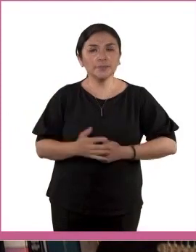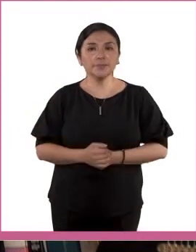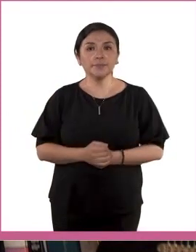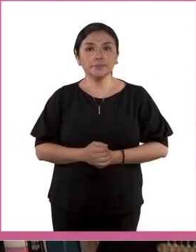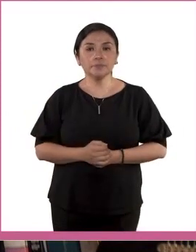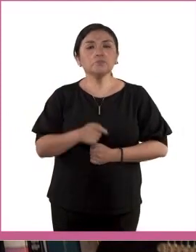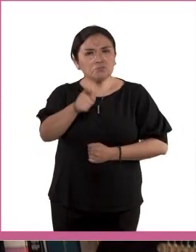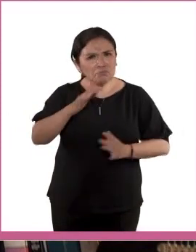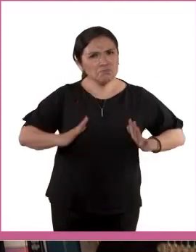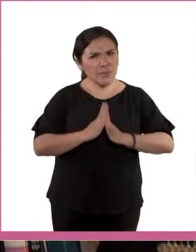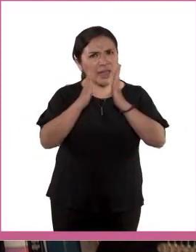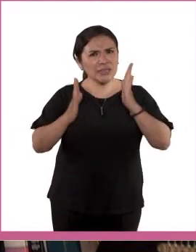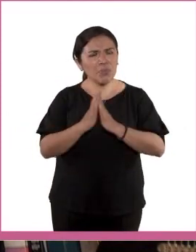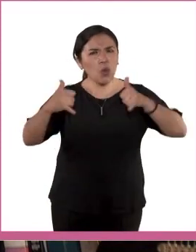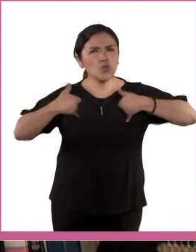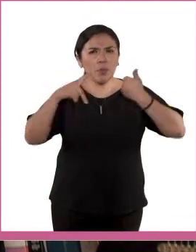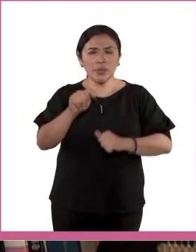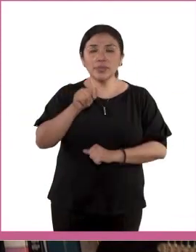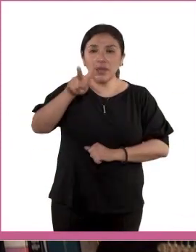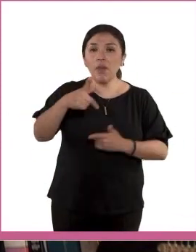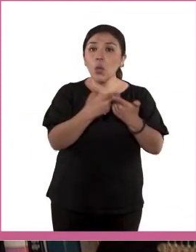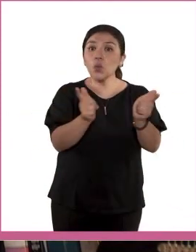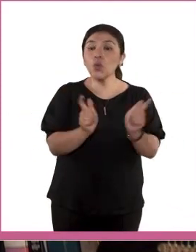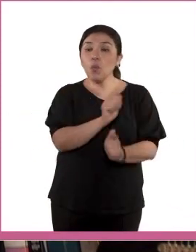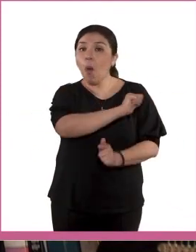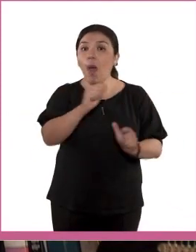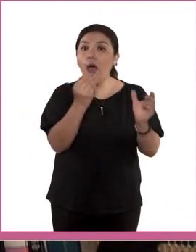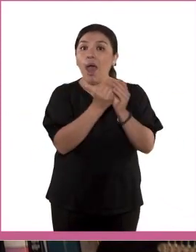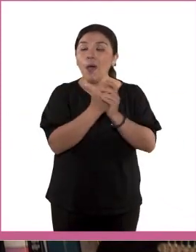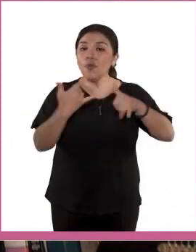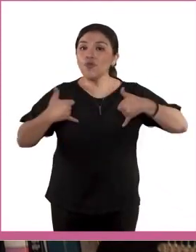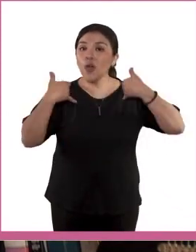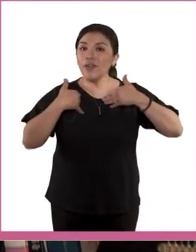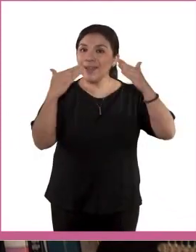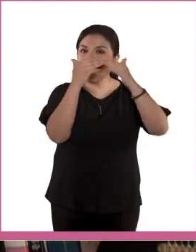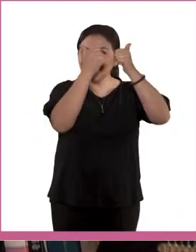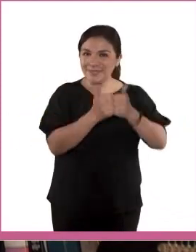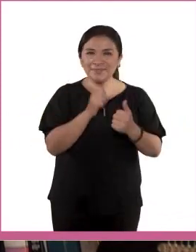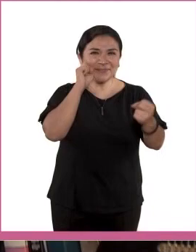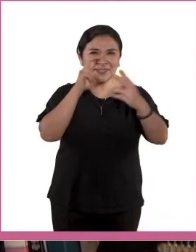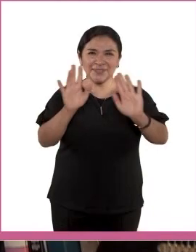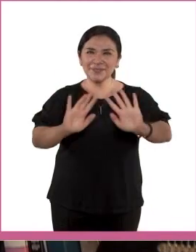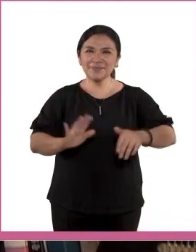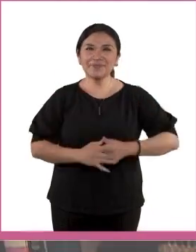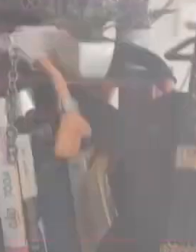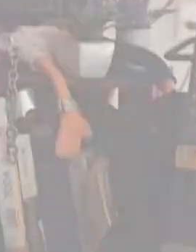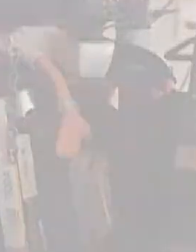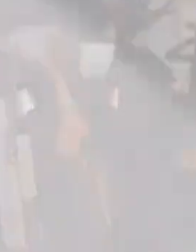Participen en Jóvenes TV, un grupo de jóvenes en casa. Hasta la próxima.